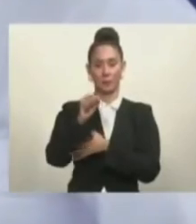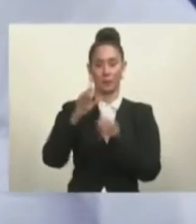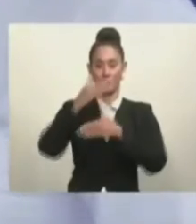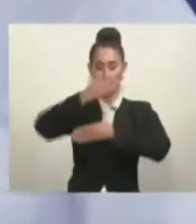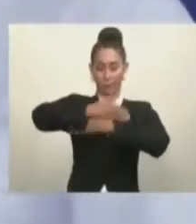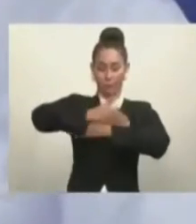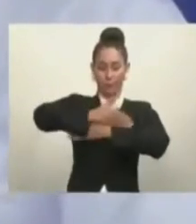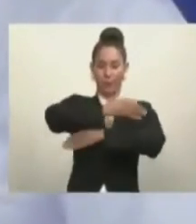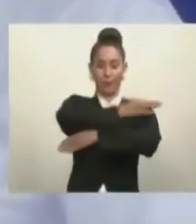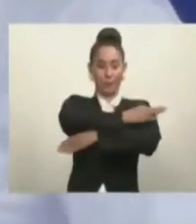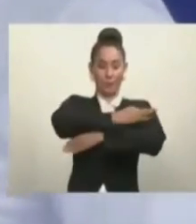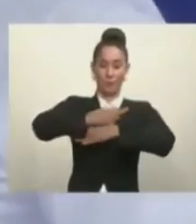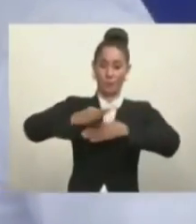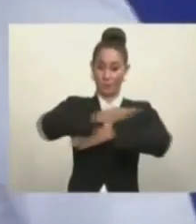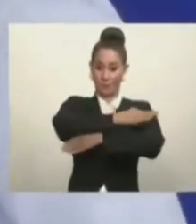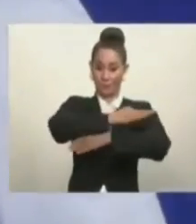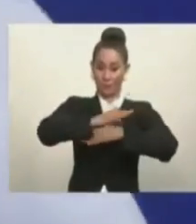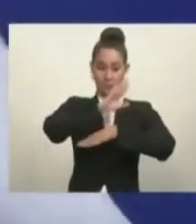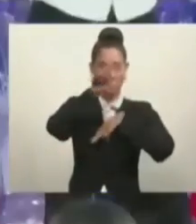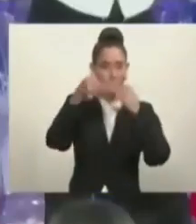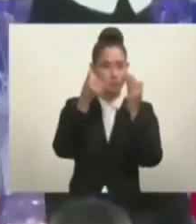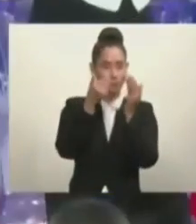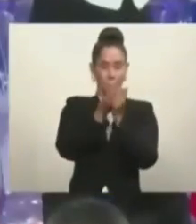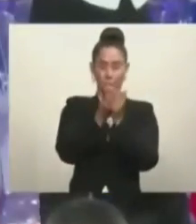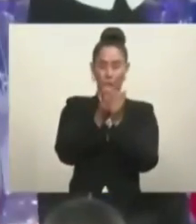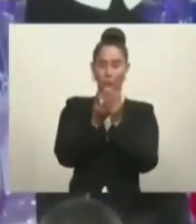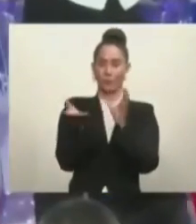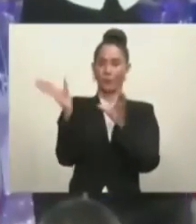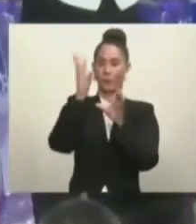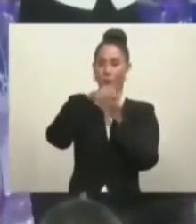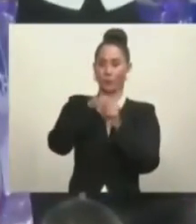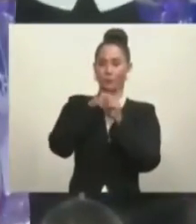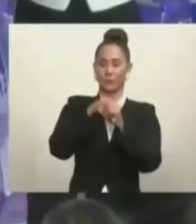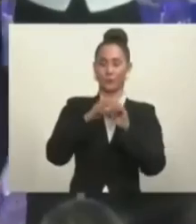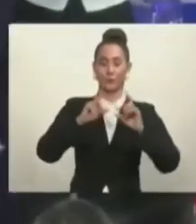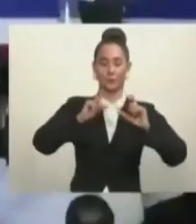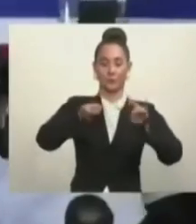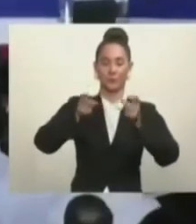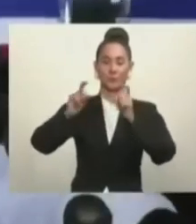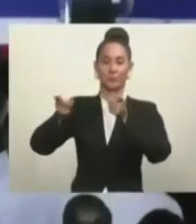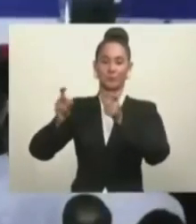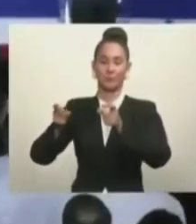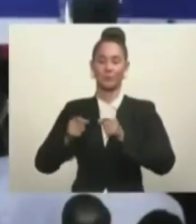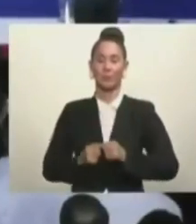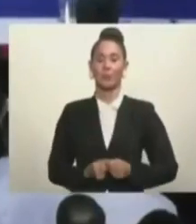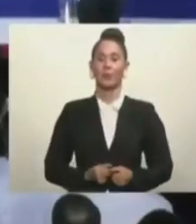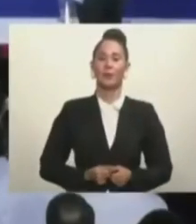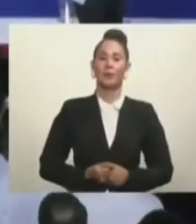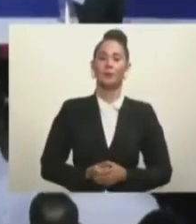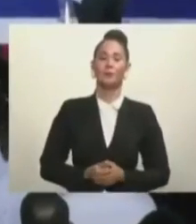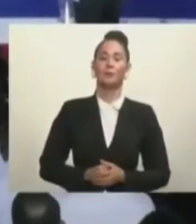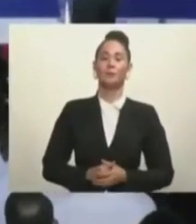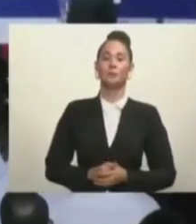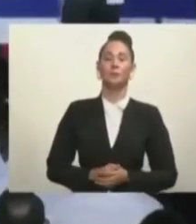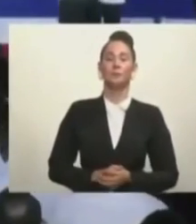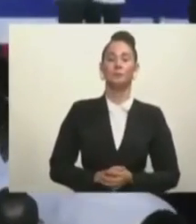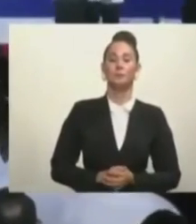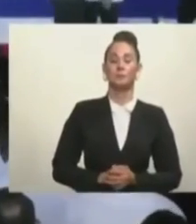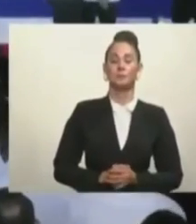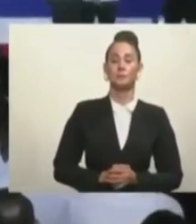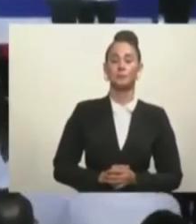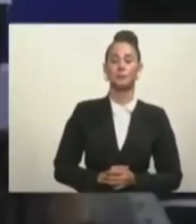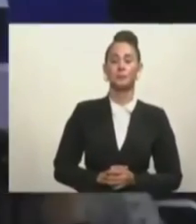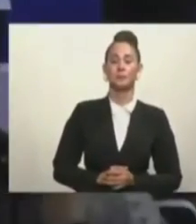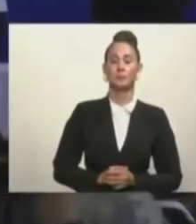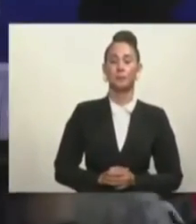transparente o sea que nada eso lo que va a pasar aquí van a ver te va a terminar este 45 días